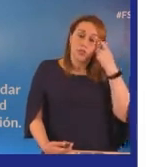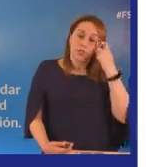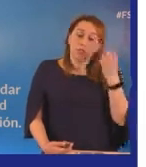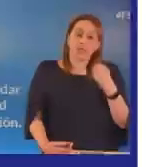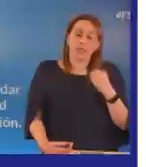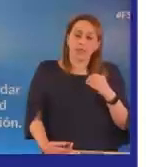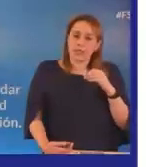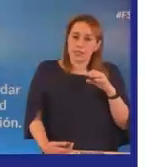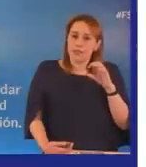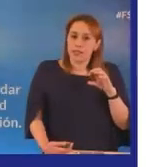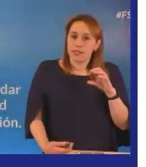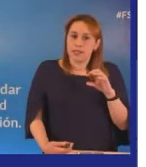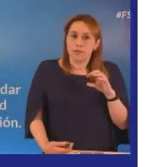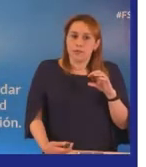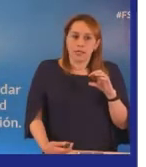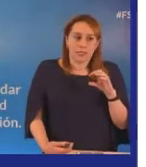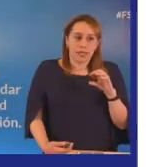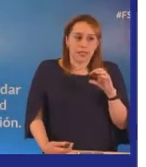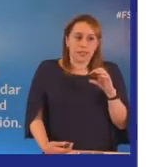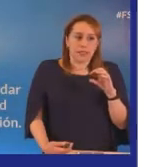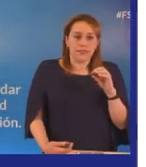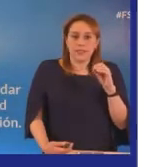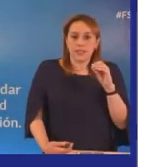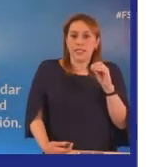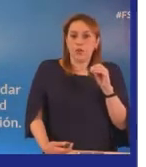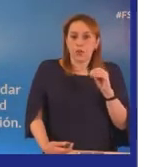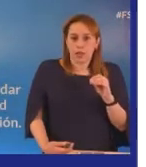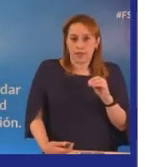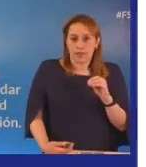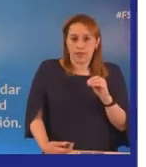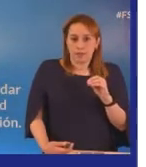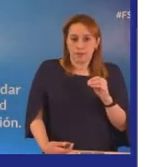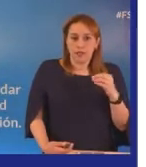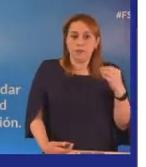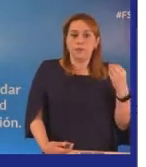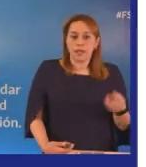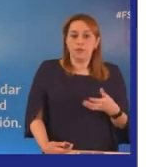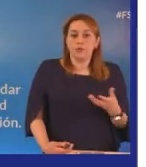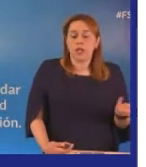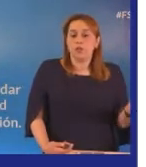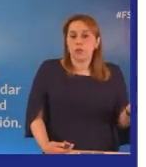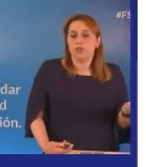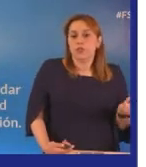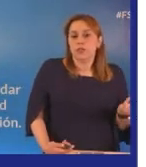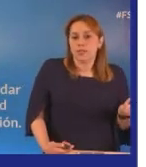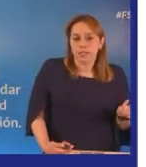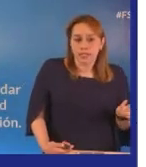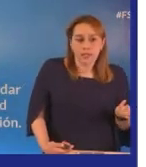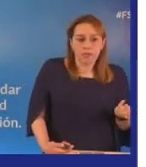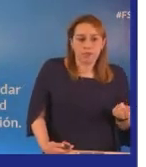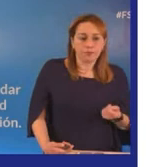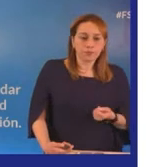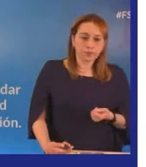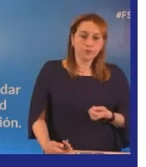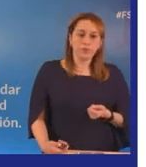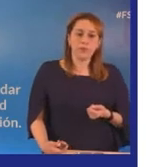todo este tipo de actividades deben ser graduadas para buscar lo que yo realmente